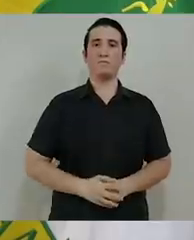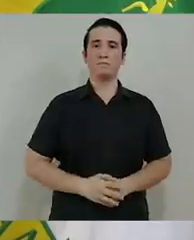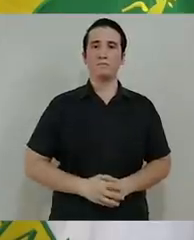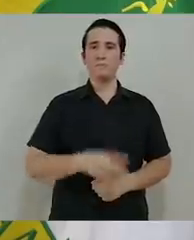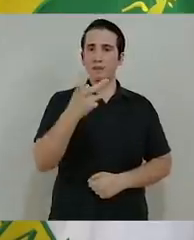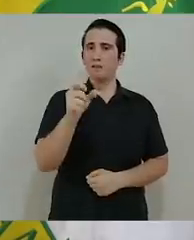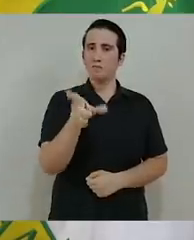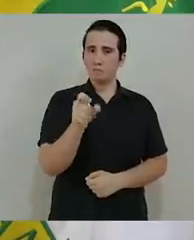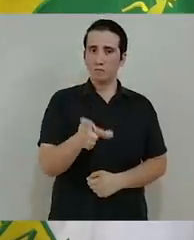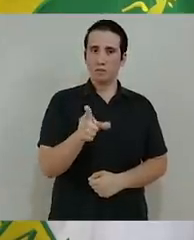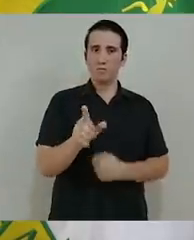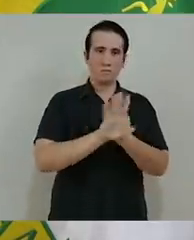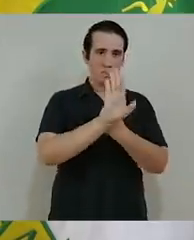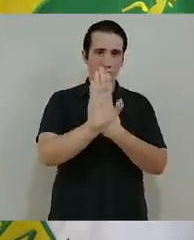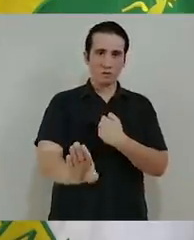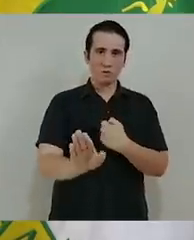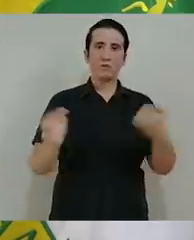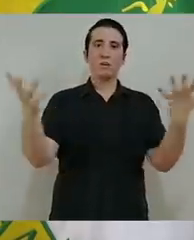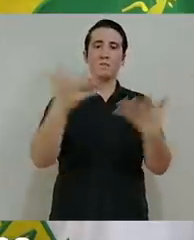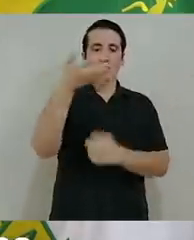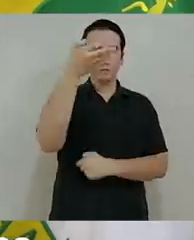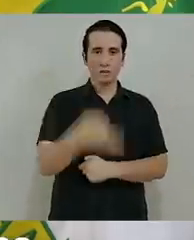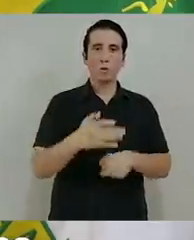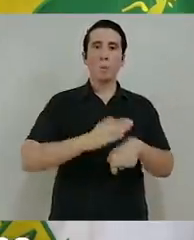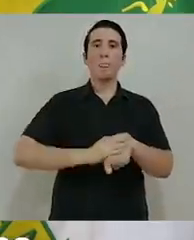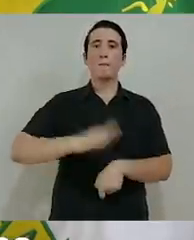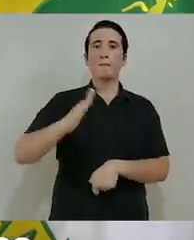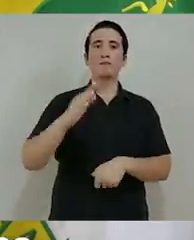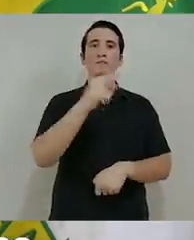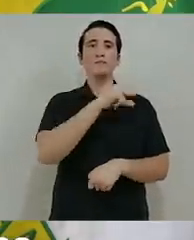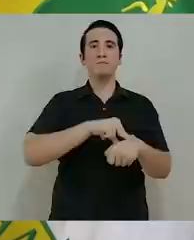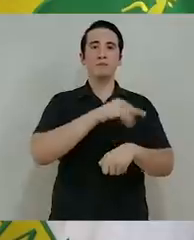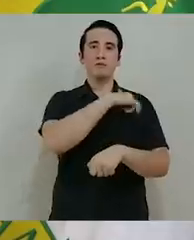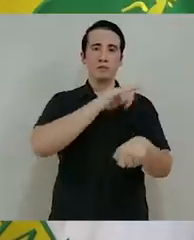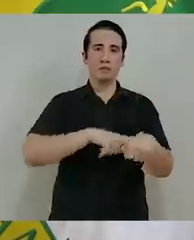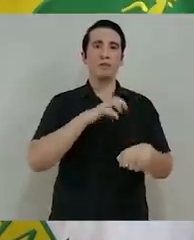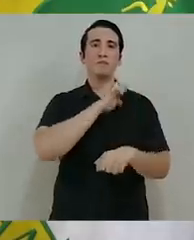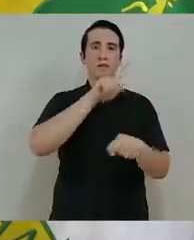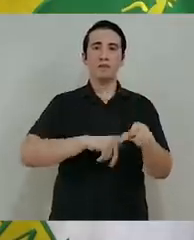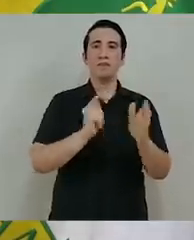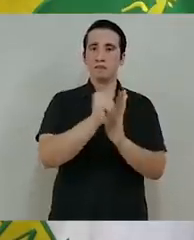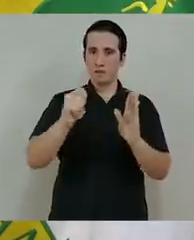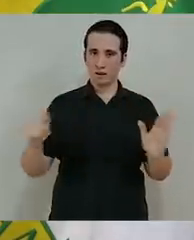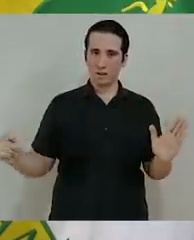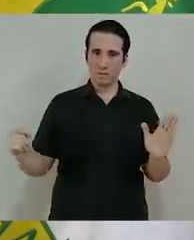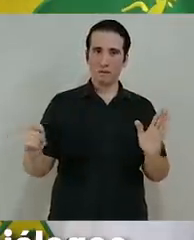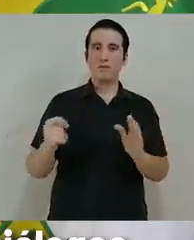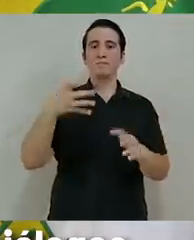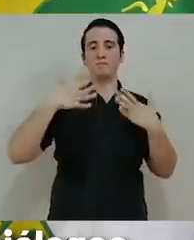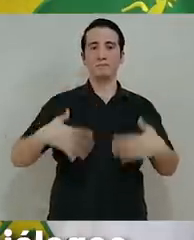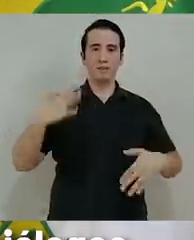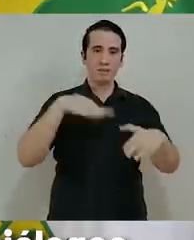salud. En este mismo sentido de previsión, estamos contratando más médicos generales, especialistas en terapia